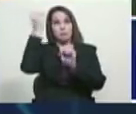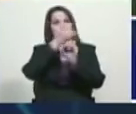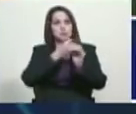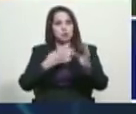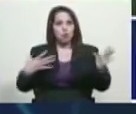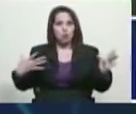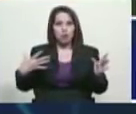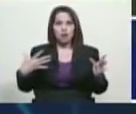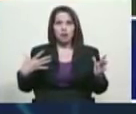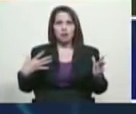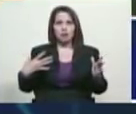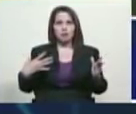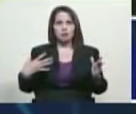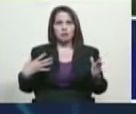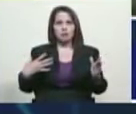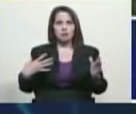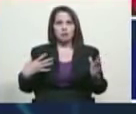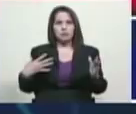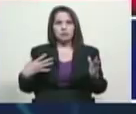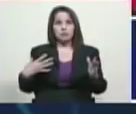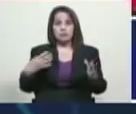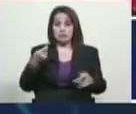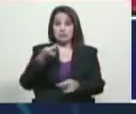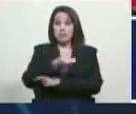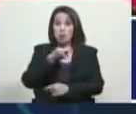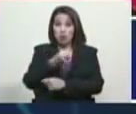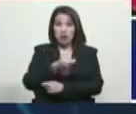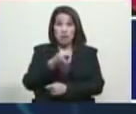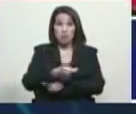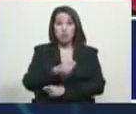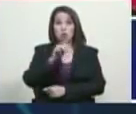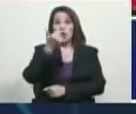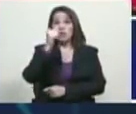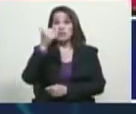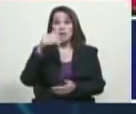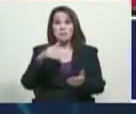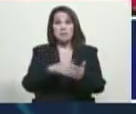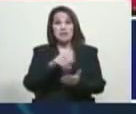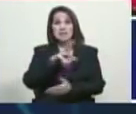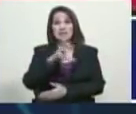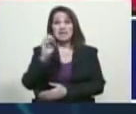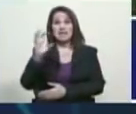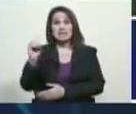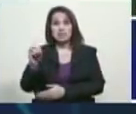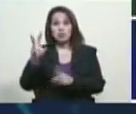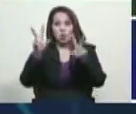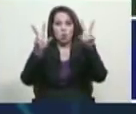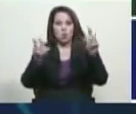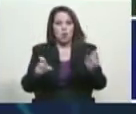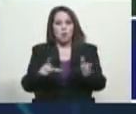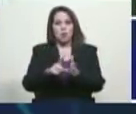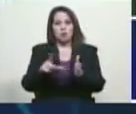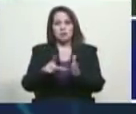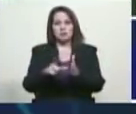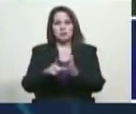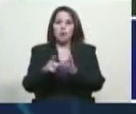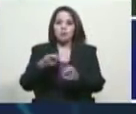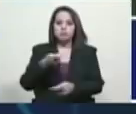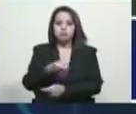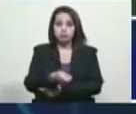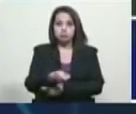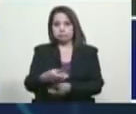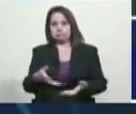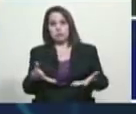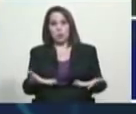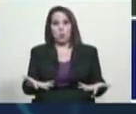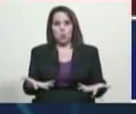Amazonas. Estamos graduando más de 10.300 nuevos bachilleres, vencedores